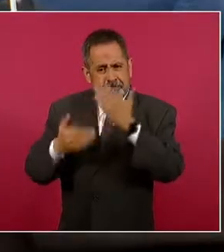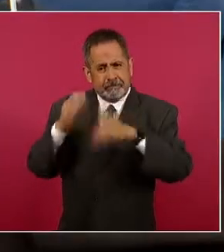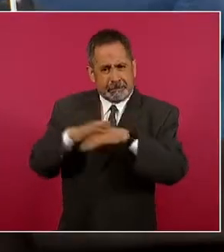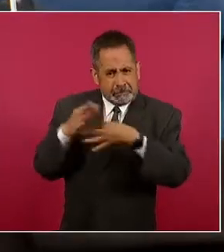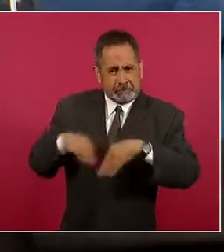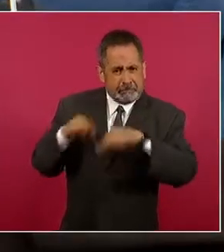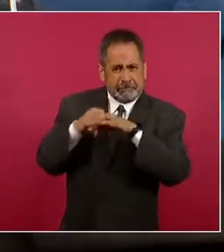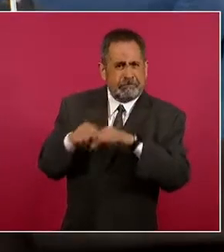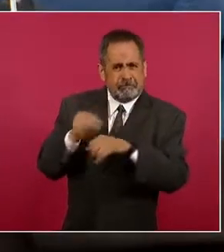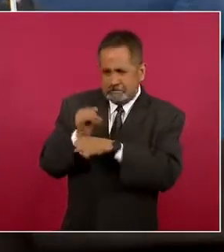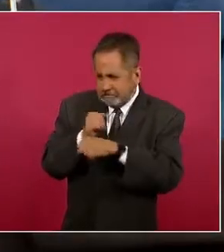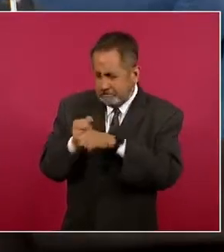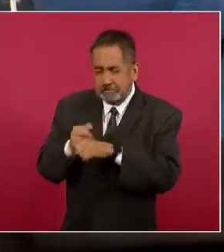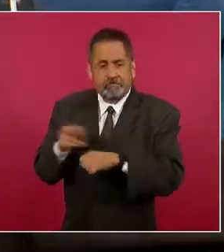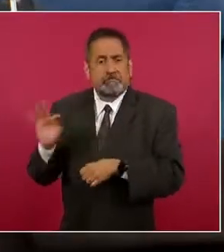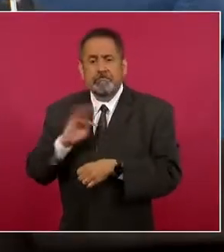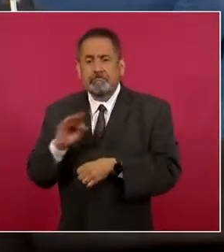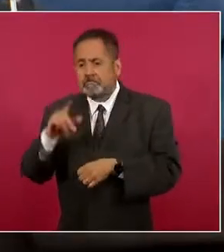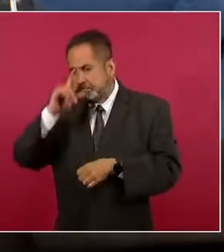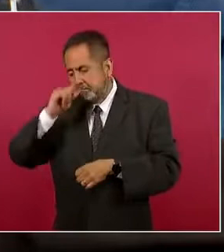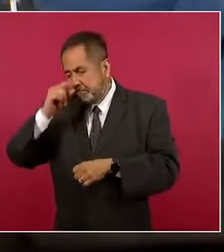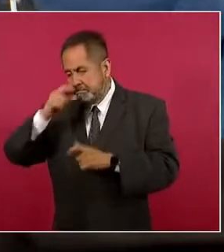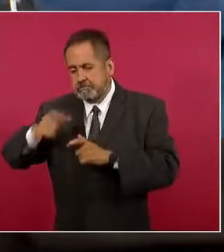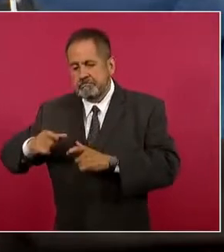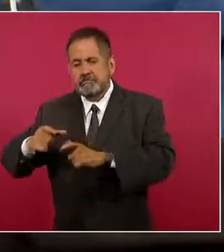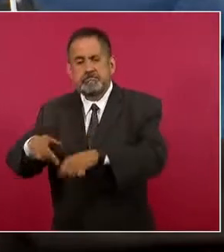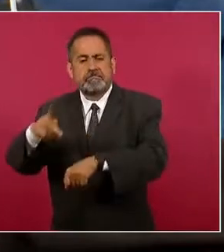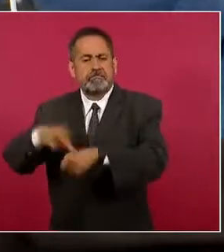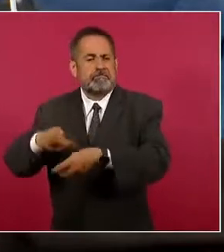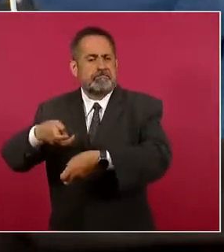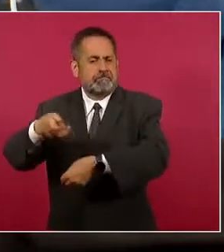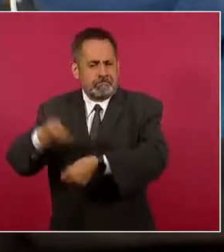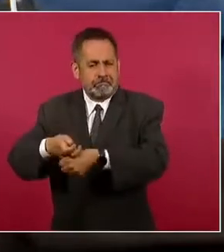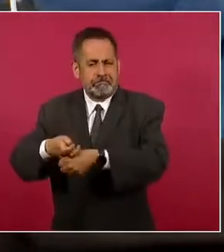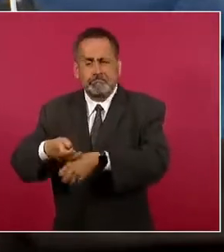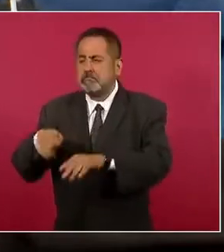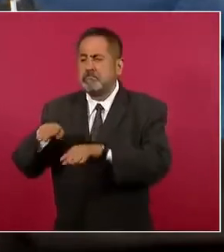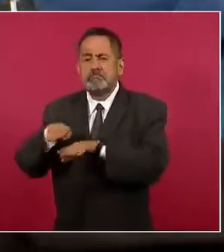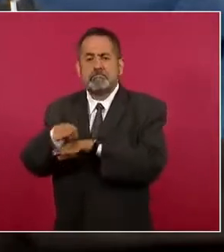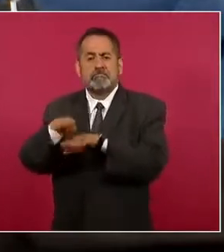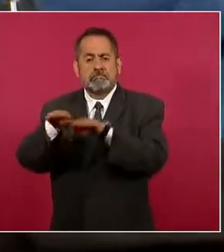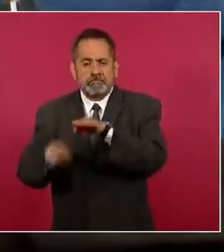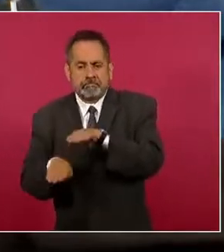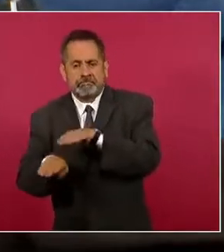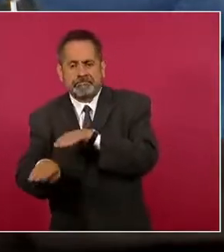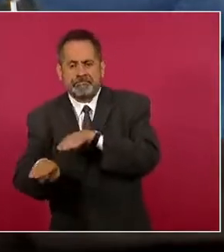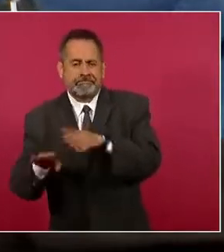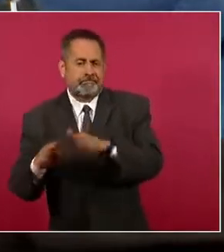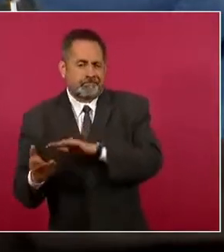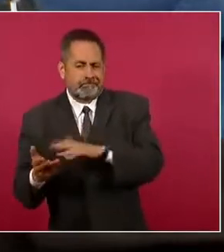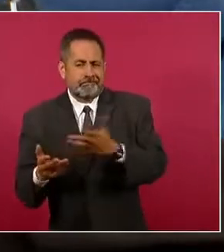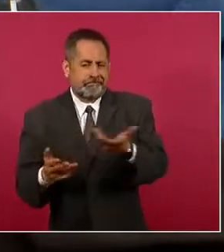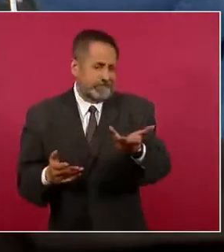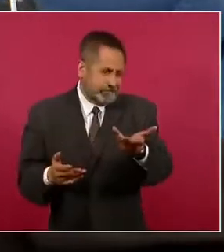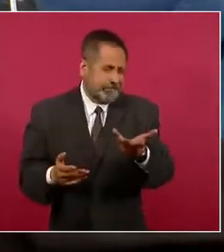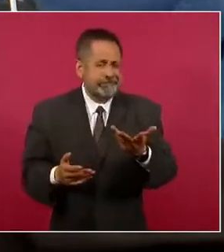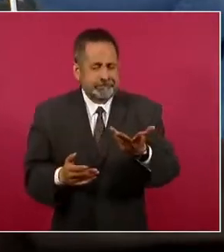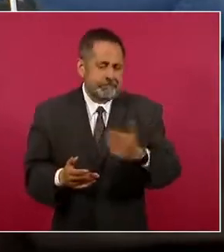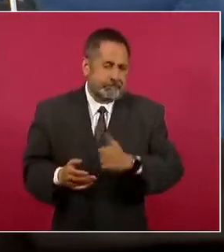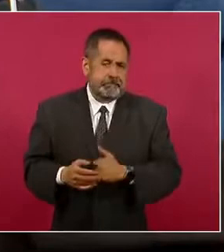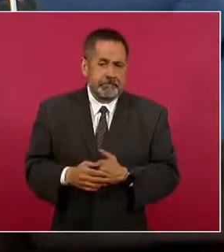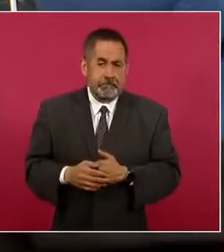para pues determinar que es un suelo seguro, por decirlo de alguna manera, y que y justo donde